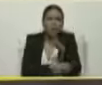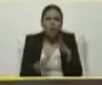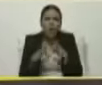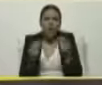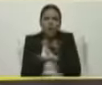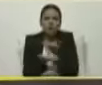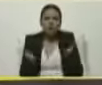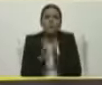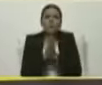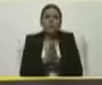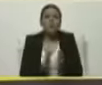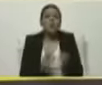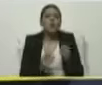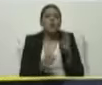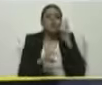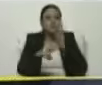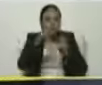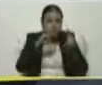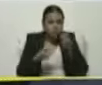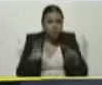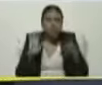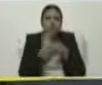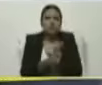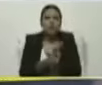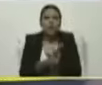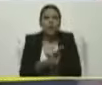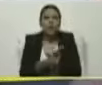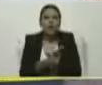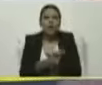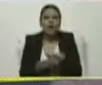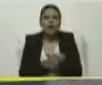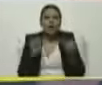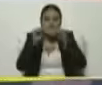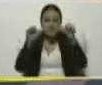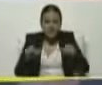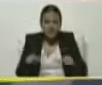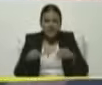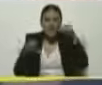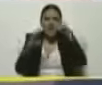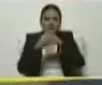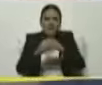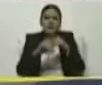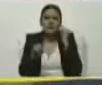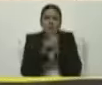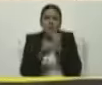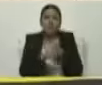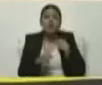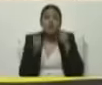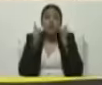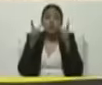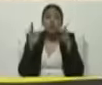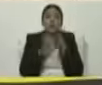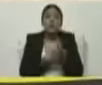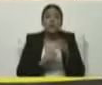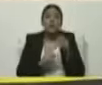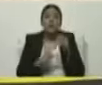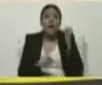que estudie el tema de los bots. Yo me sorprendí el domingo en una asamblea que hicimos del 1x10x7.